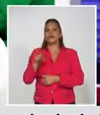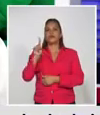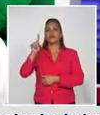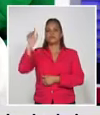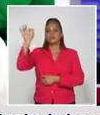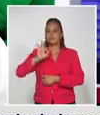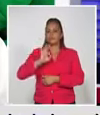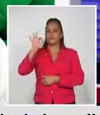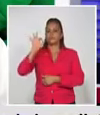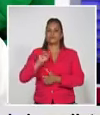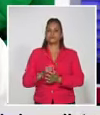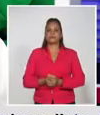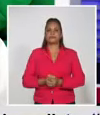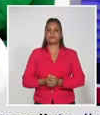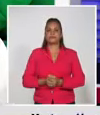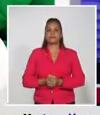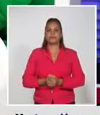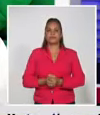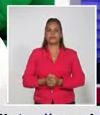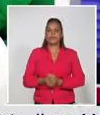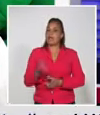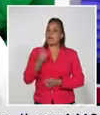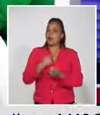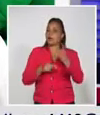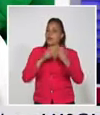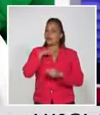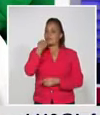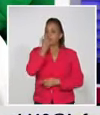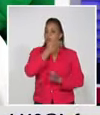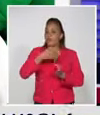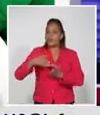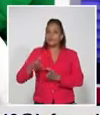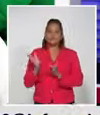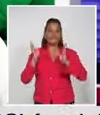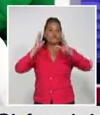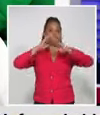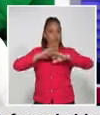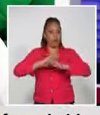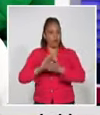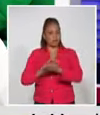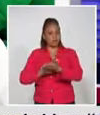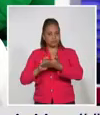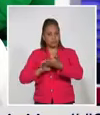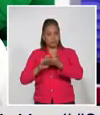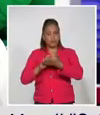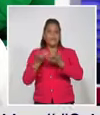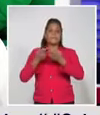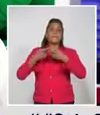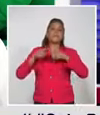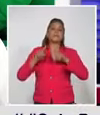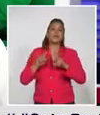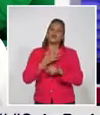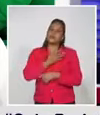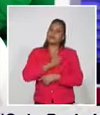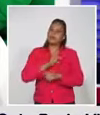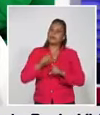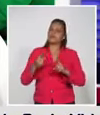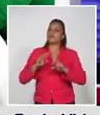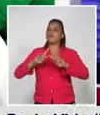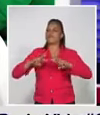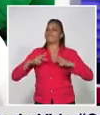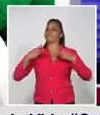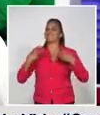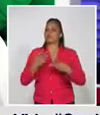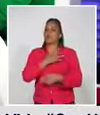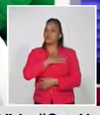93,1%. Aunque no tuvimos que lamentar en el día de hoy ningún fallecido, pero lamentamos y reiteramos nuestras